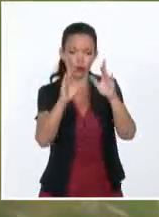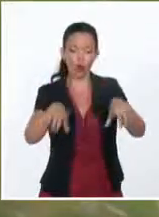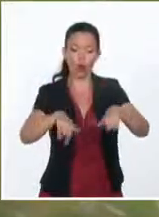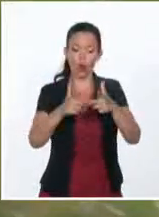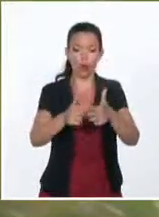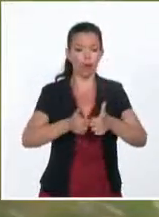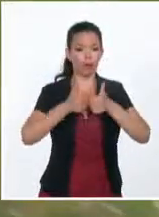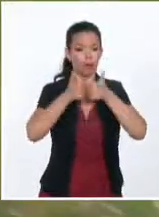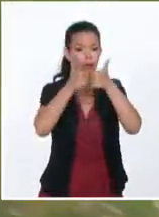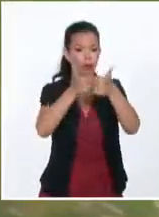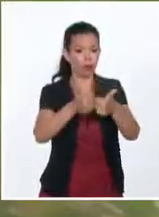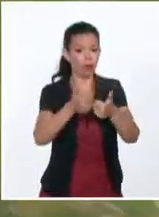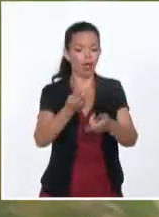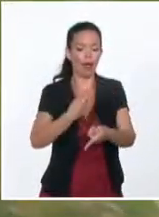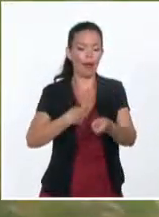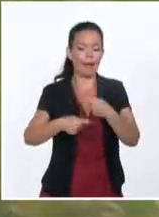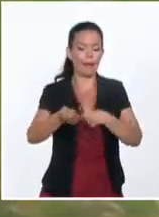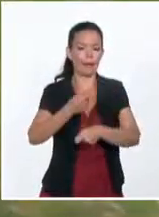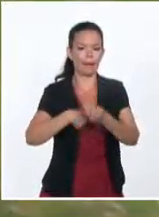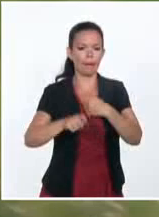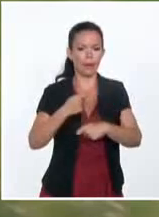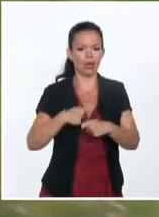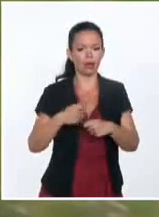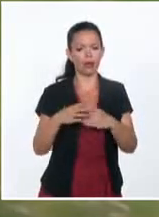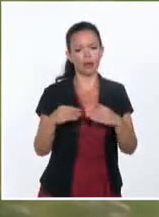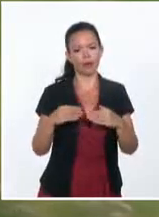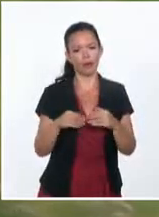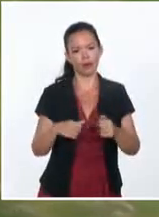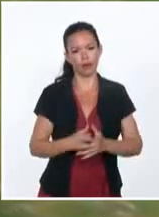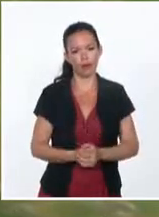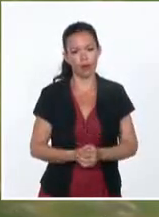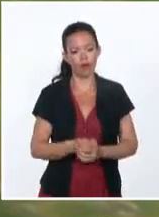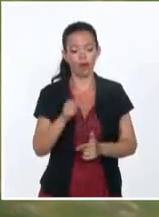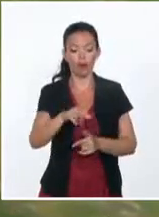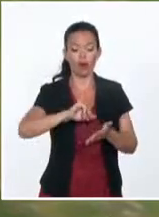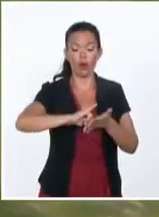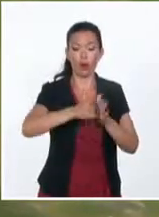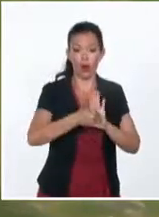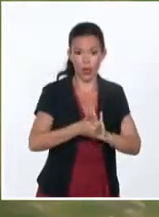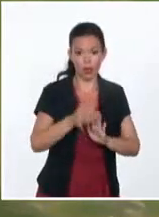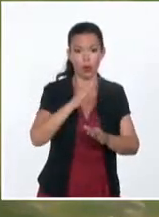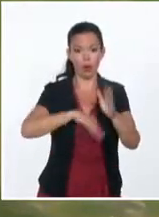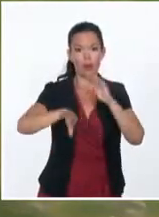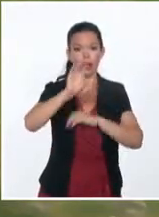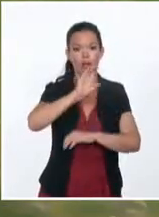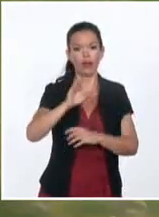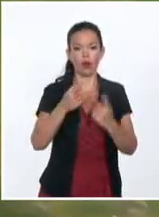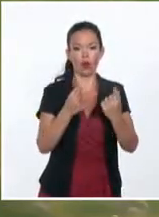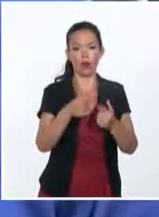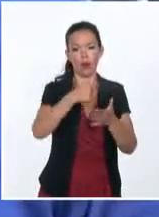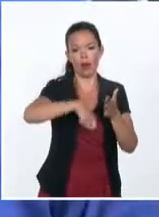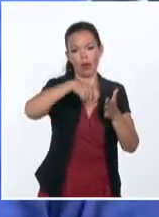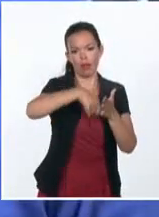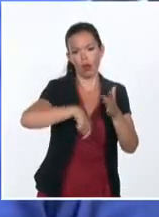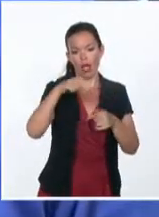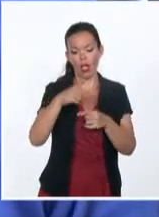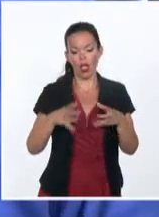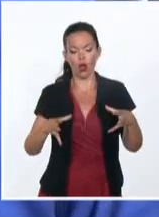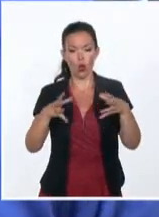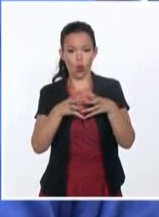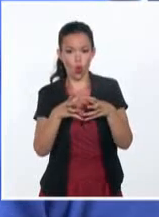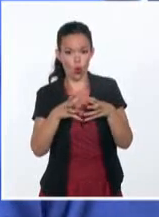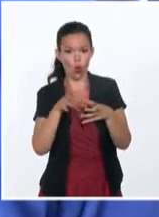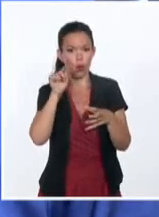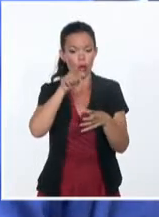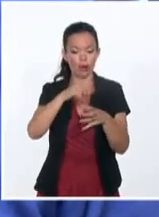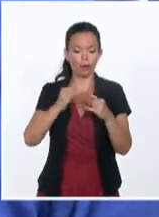el mercado cambiario. Hemos presentado un proyecto al nivel de Ministerio de Economía y Planificación a través de nuestro grupo de la química, diciendo